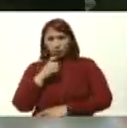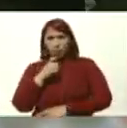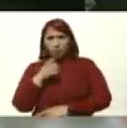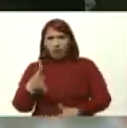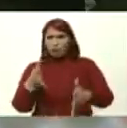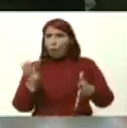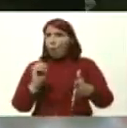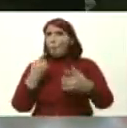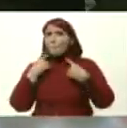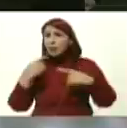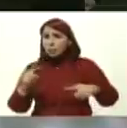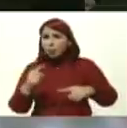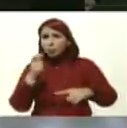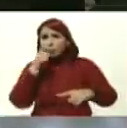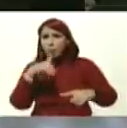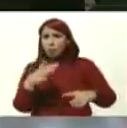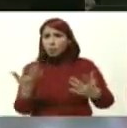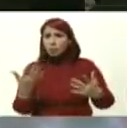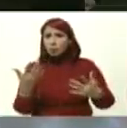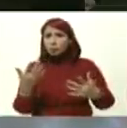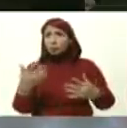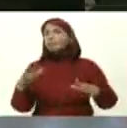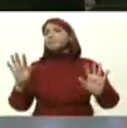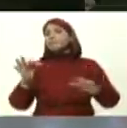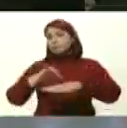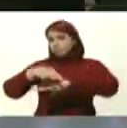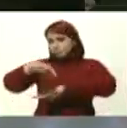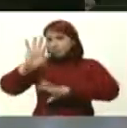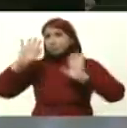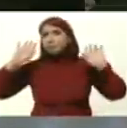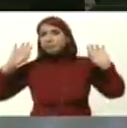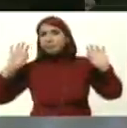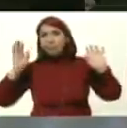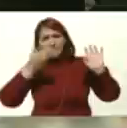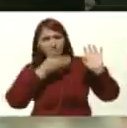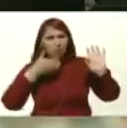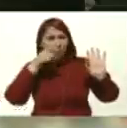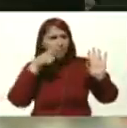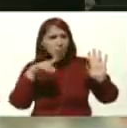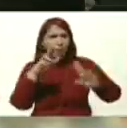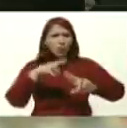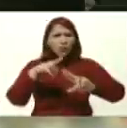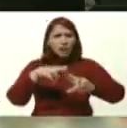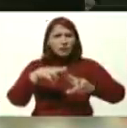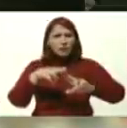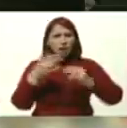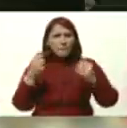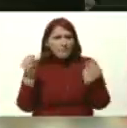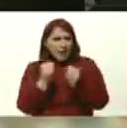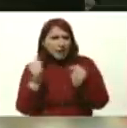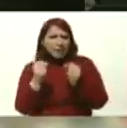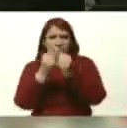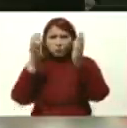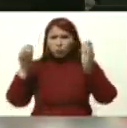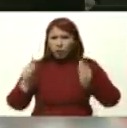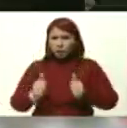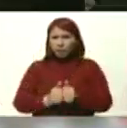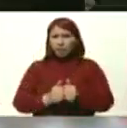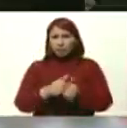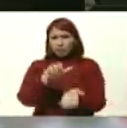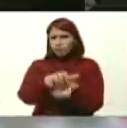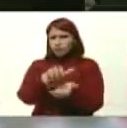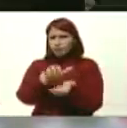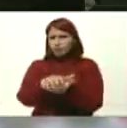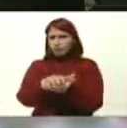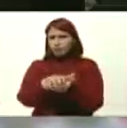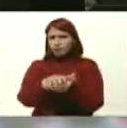pueblo? Se las pongo ahí fácil. ¿Está mejor el pueblo del Táchira, Mérida, Anzoátegui y Nueva Esparta